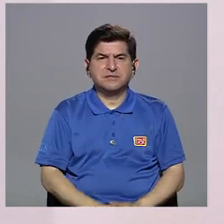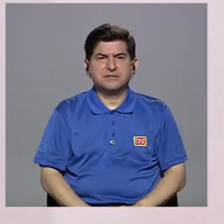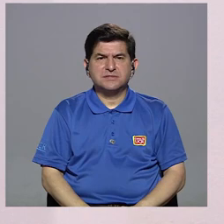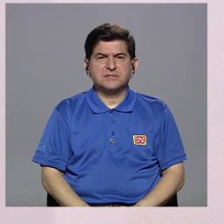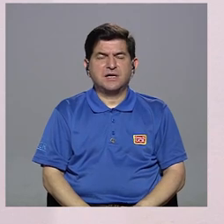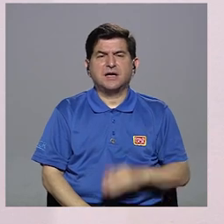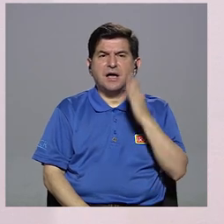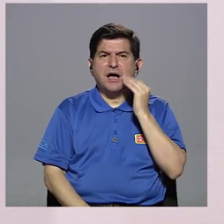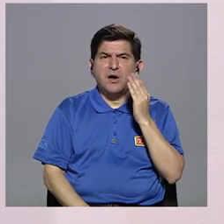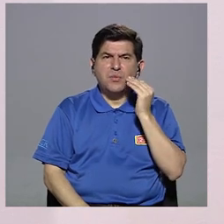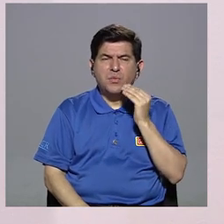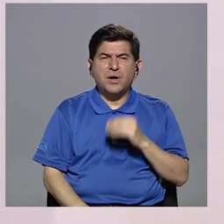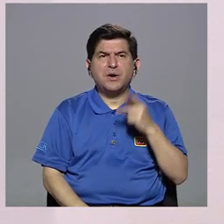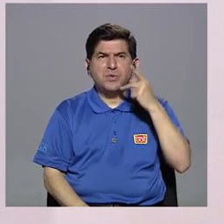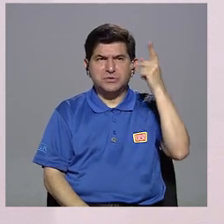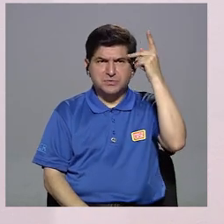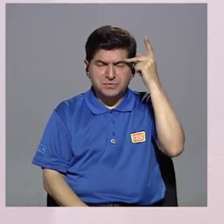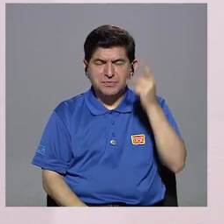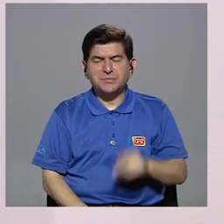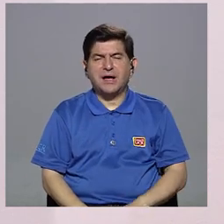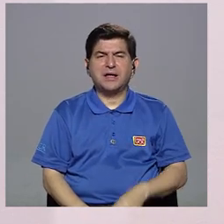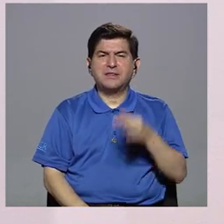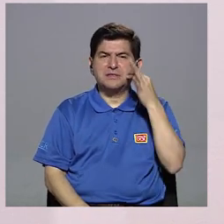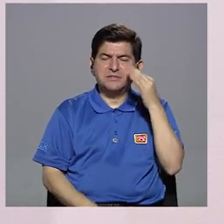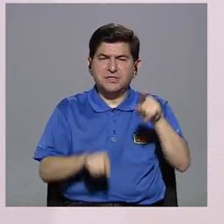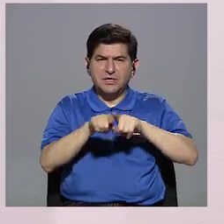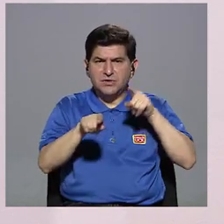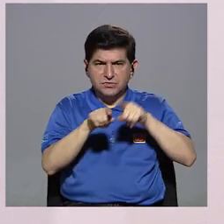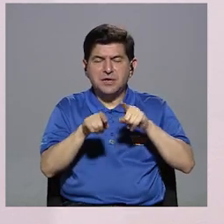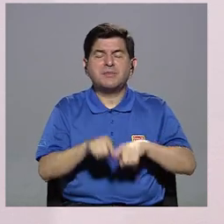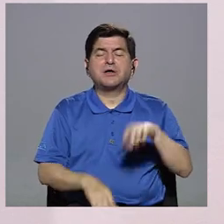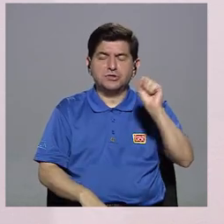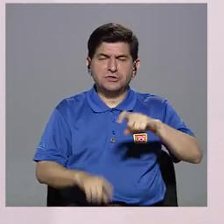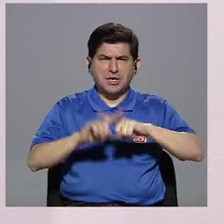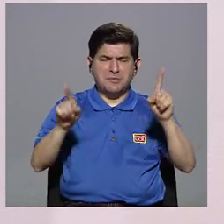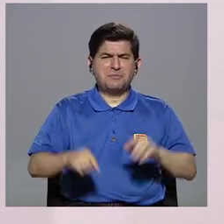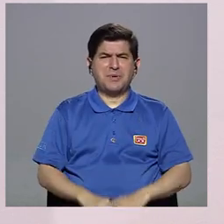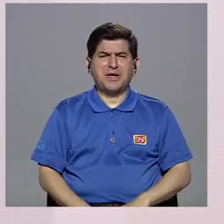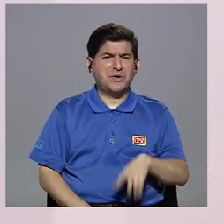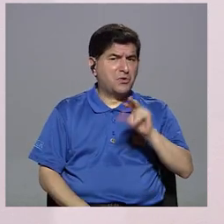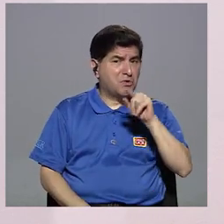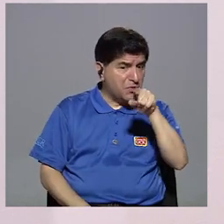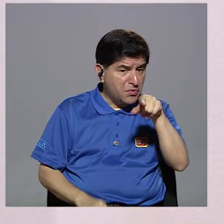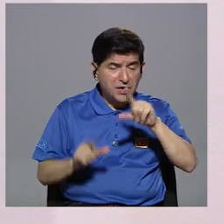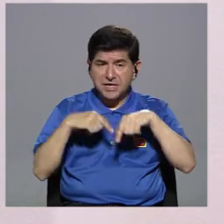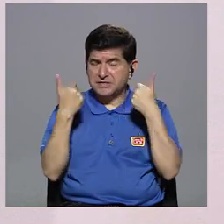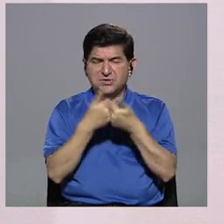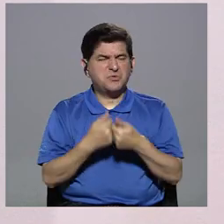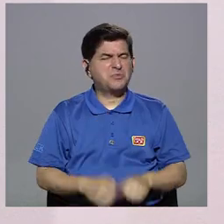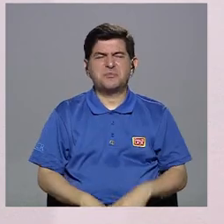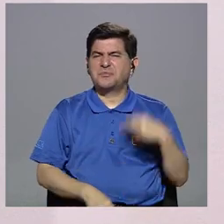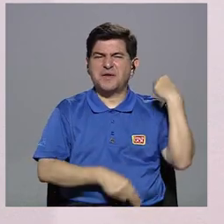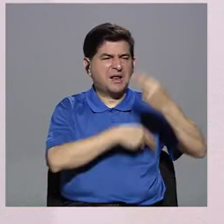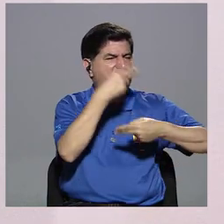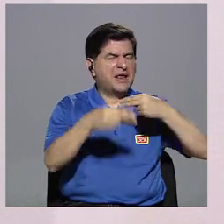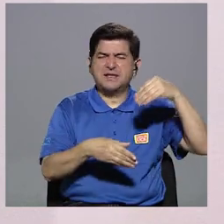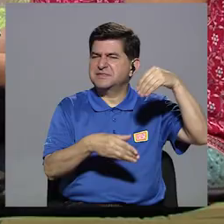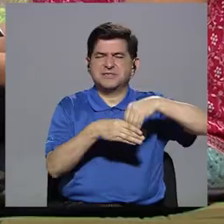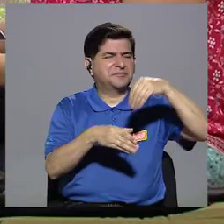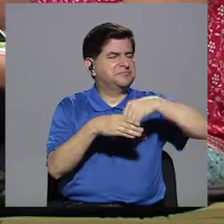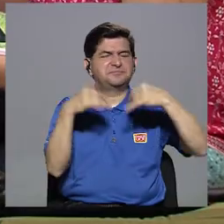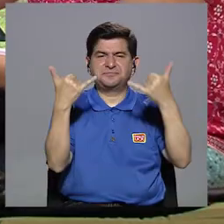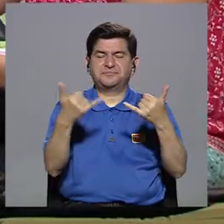abuelos padres tíos o hermanos ya la herencia es mínima verde prácticamente no cuenta